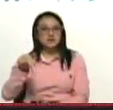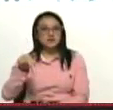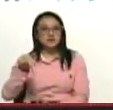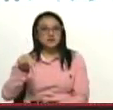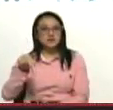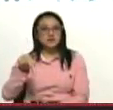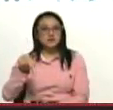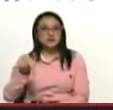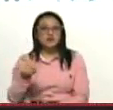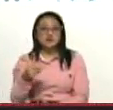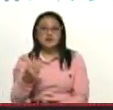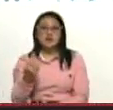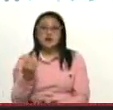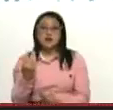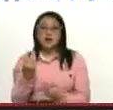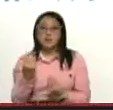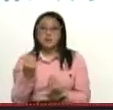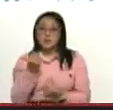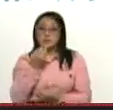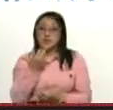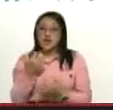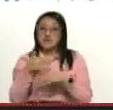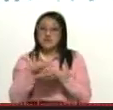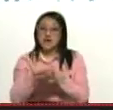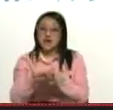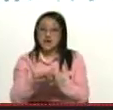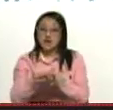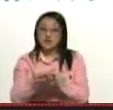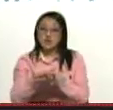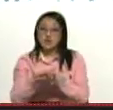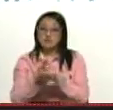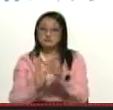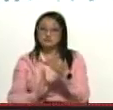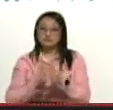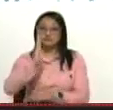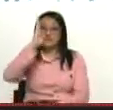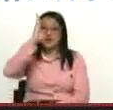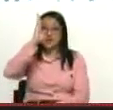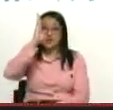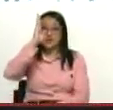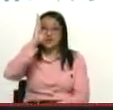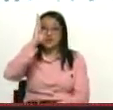está muy bien integrado de manera vertical